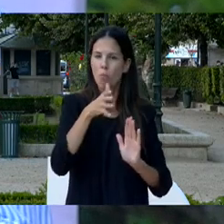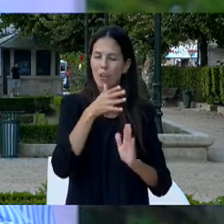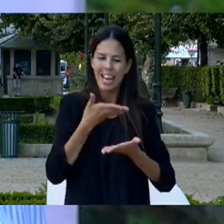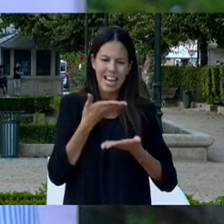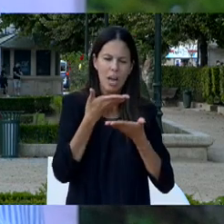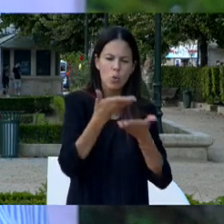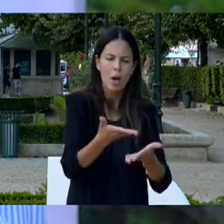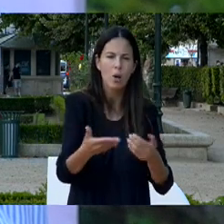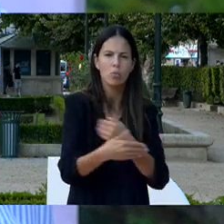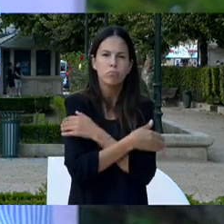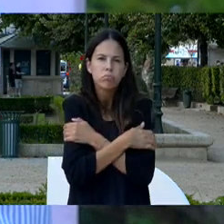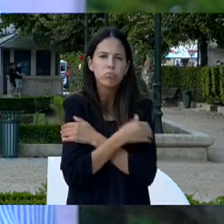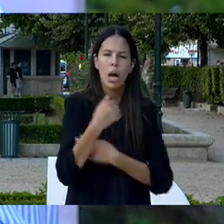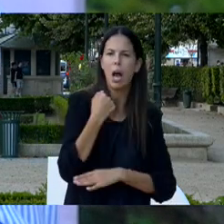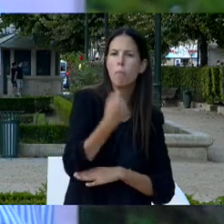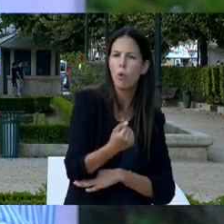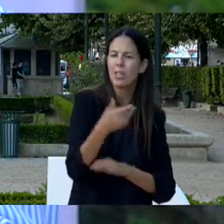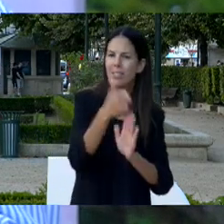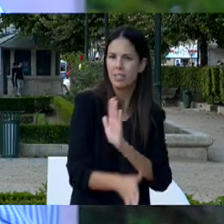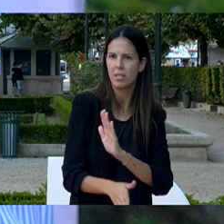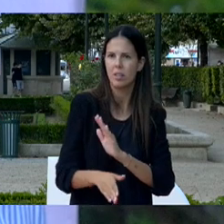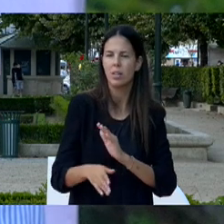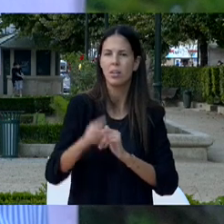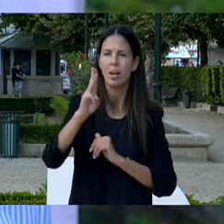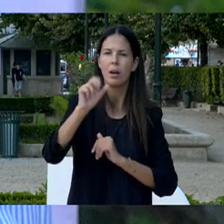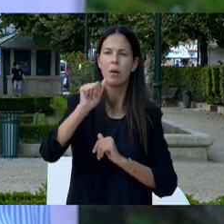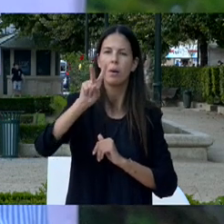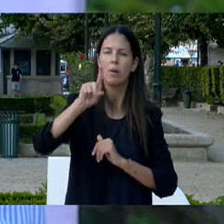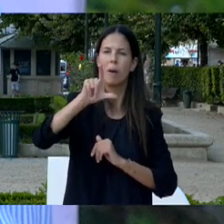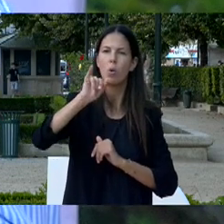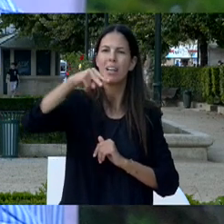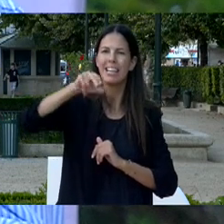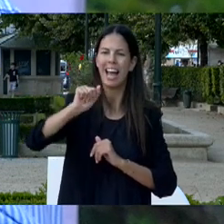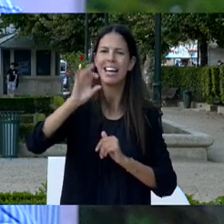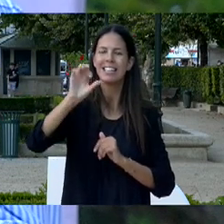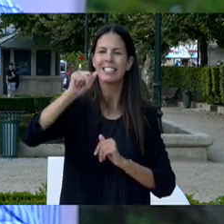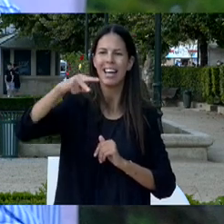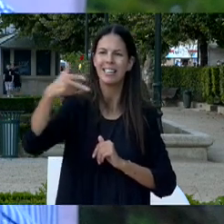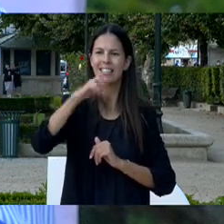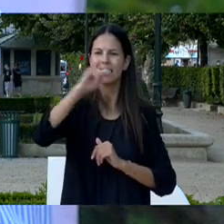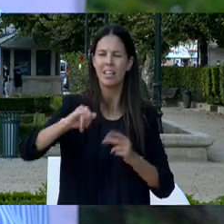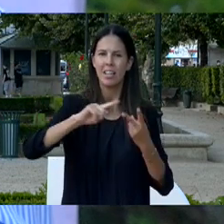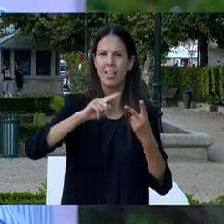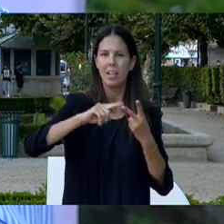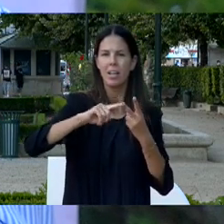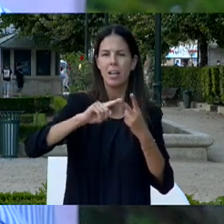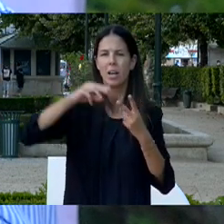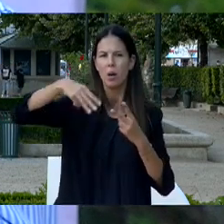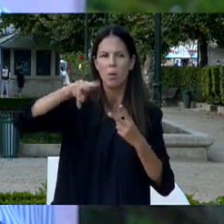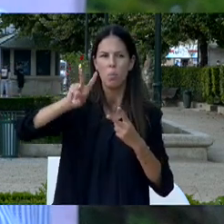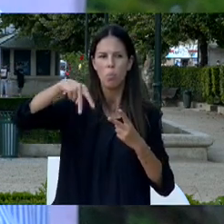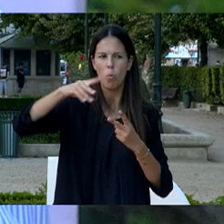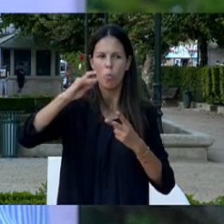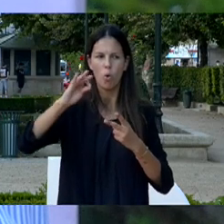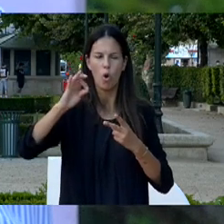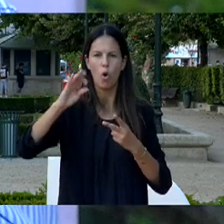y arrouparon en todo momento, que fueron Paulina Sánchez y Mundo Cal.